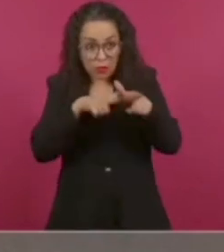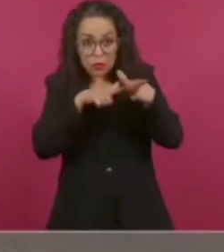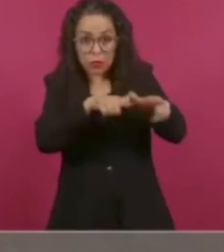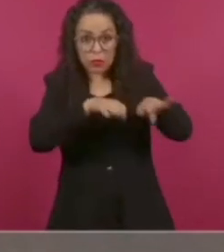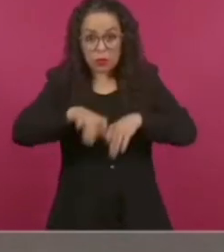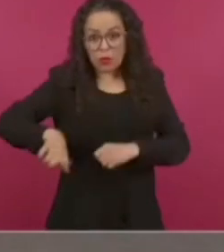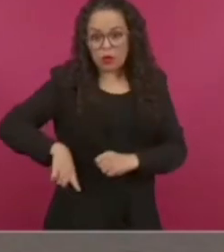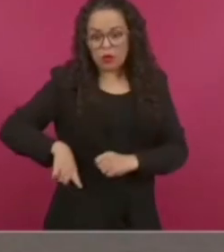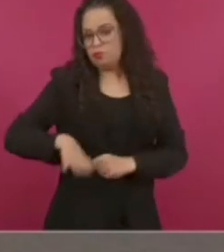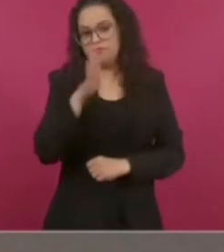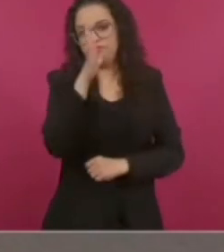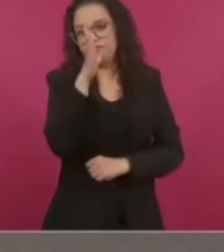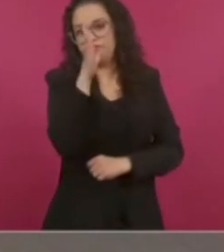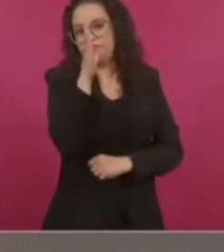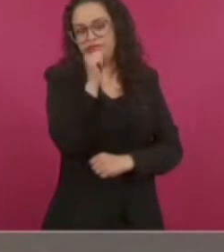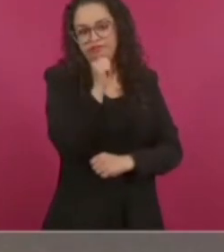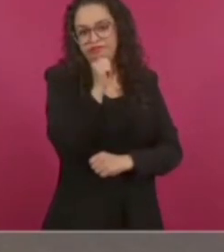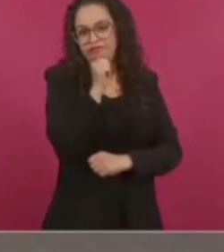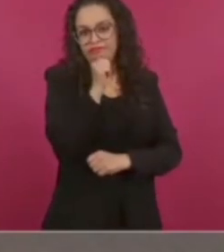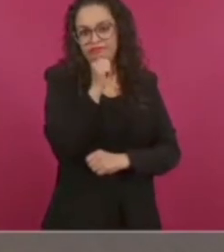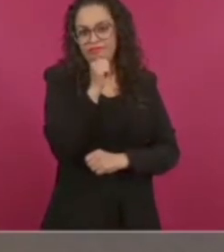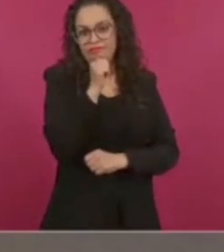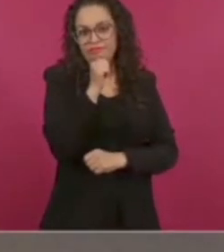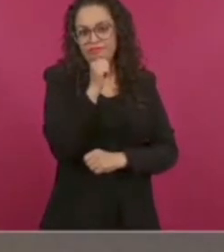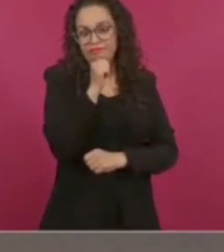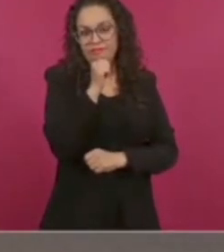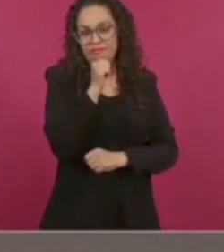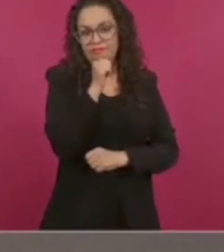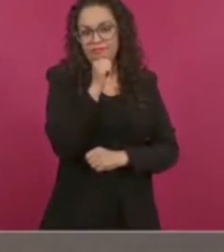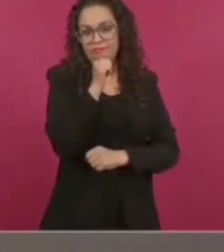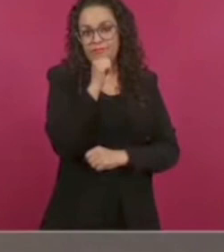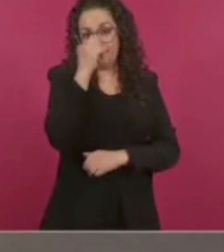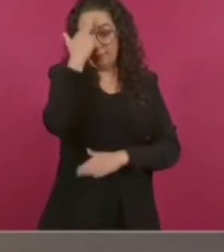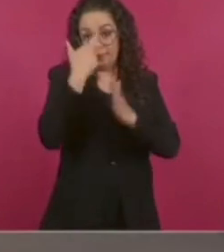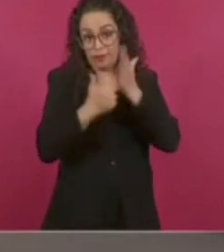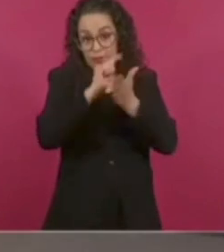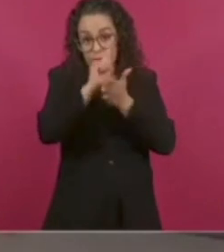No es un asunto legal, es un asunto moral.